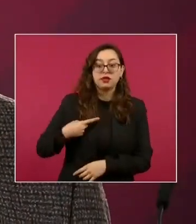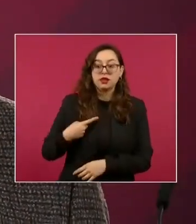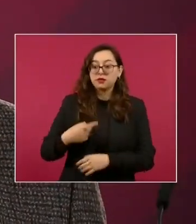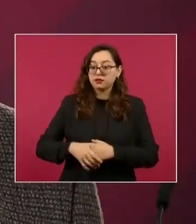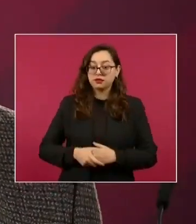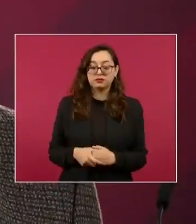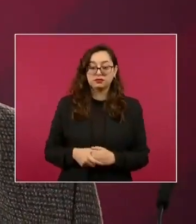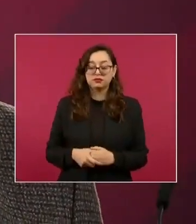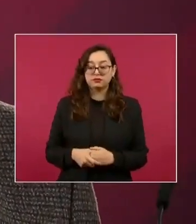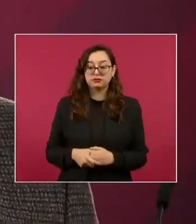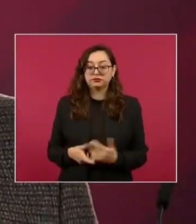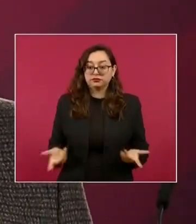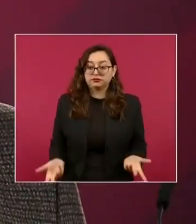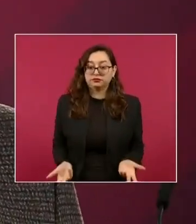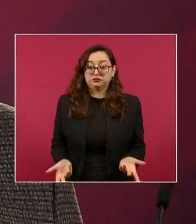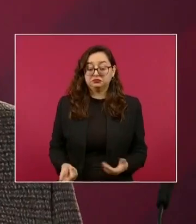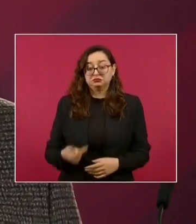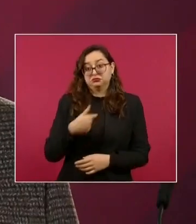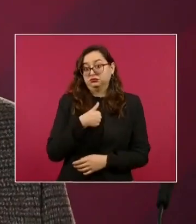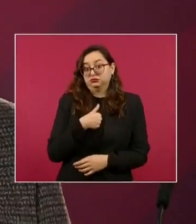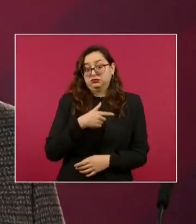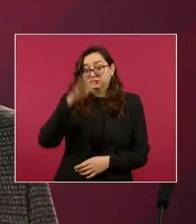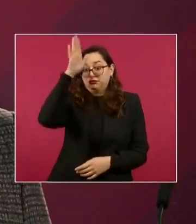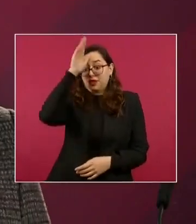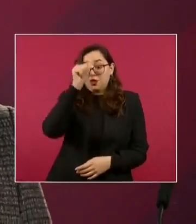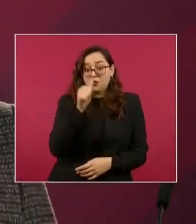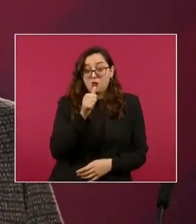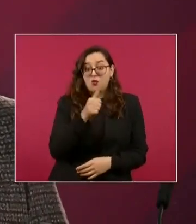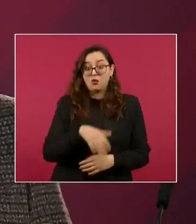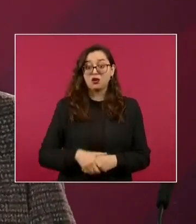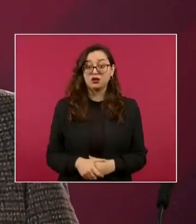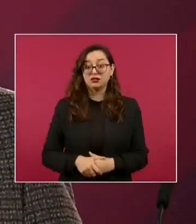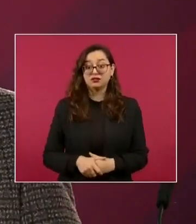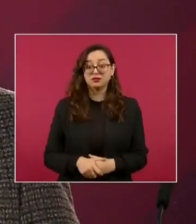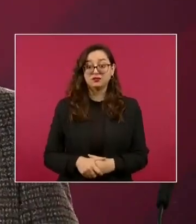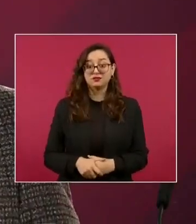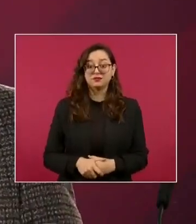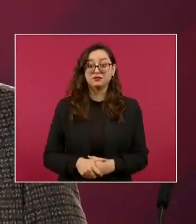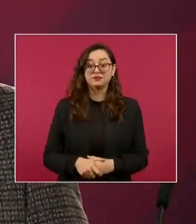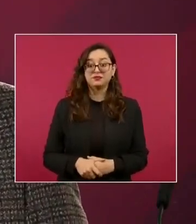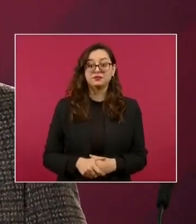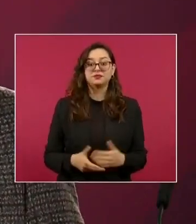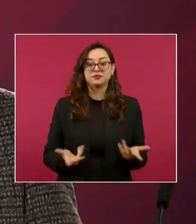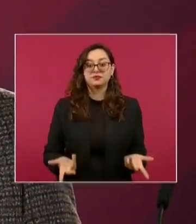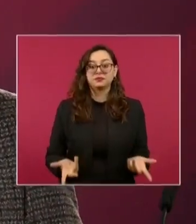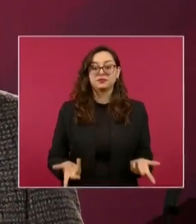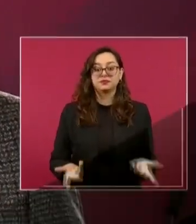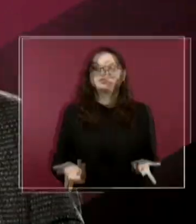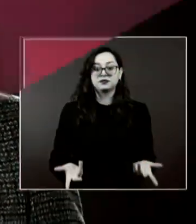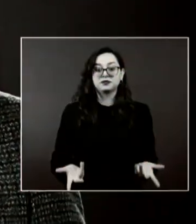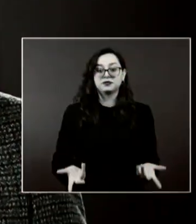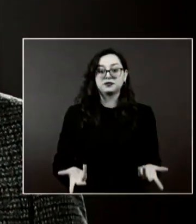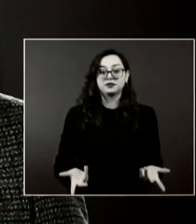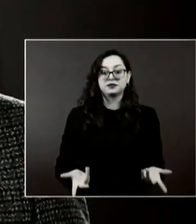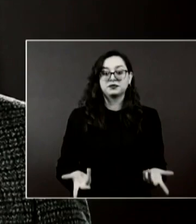lo reitero para que nadie use mi nombre.